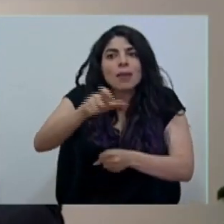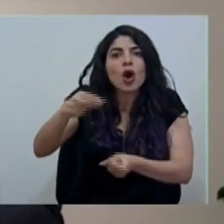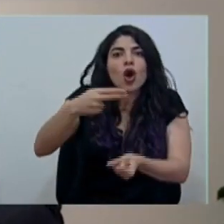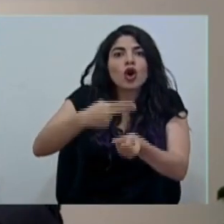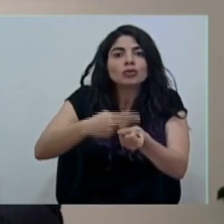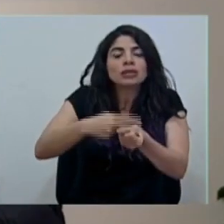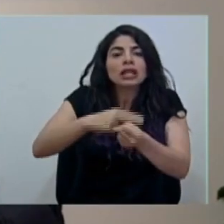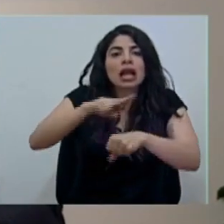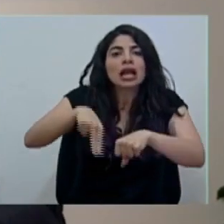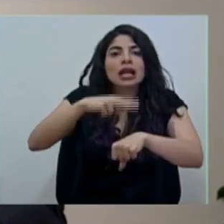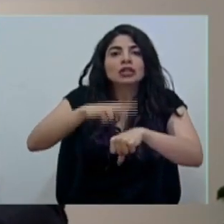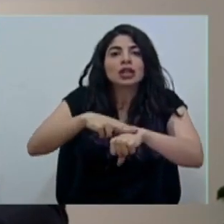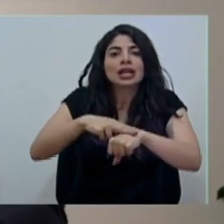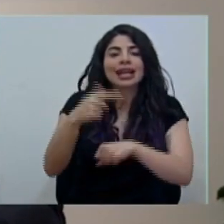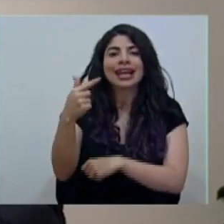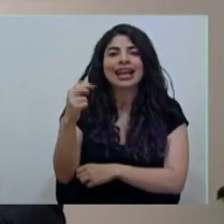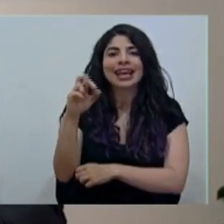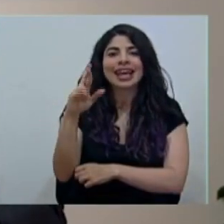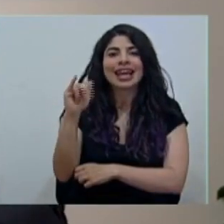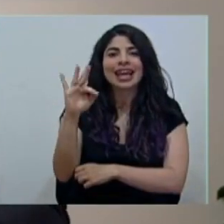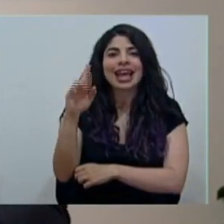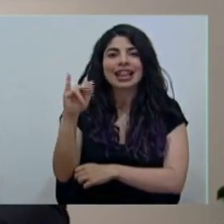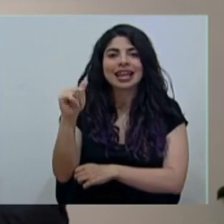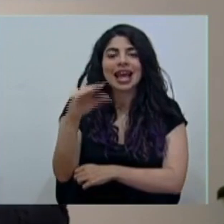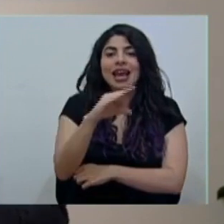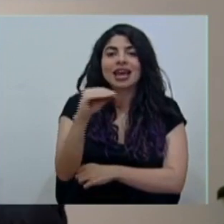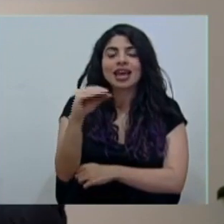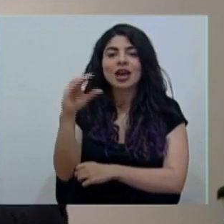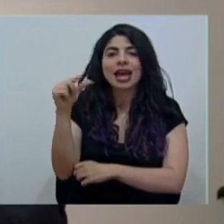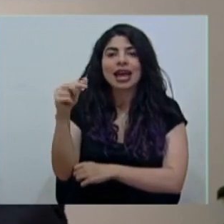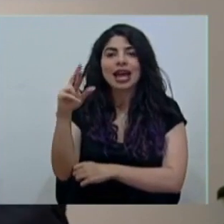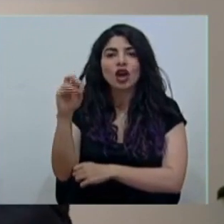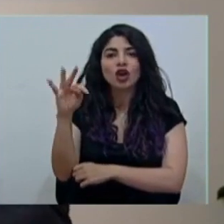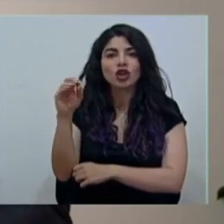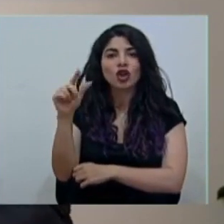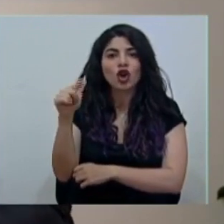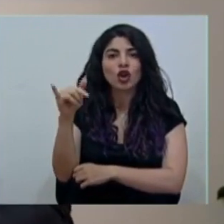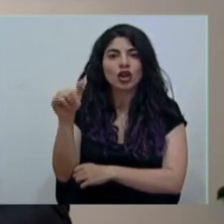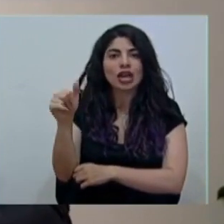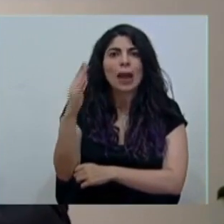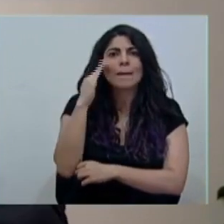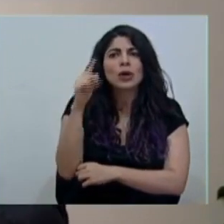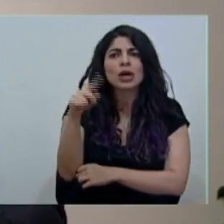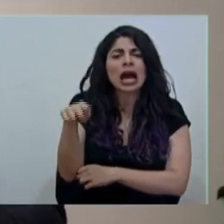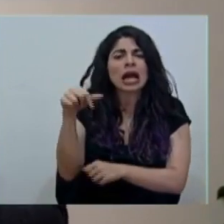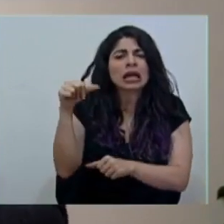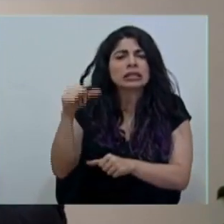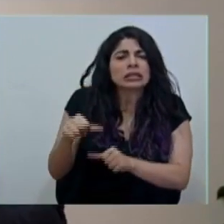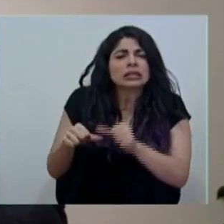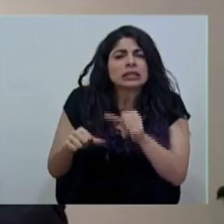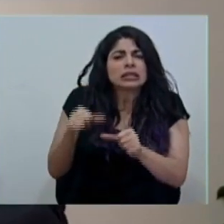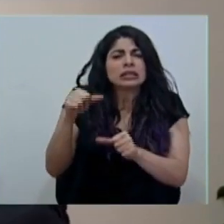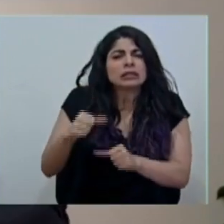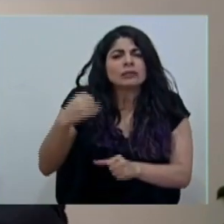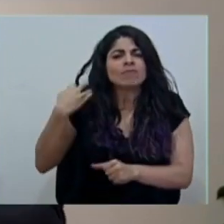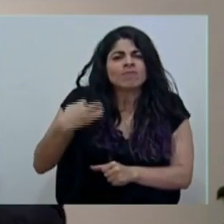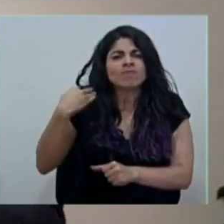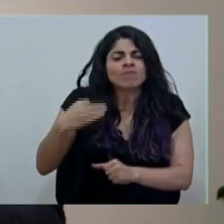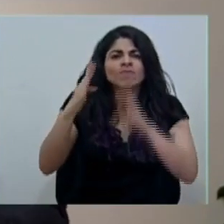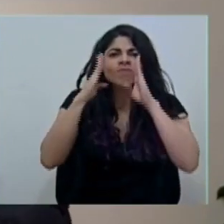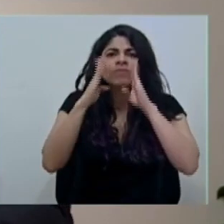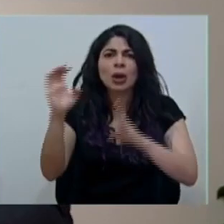Hospital Nacional de Geriatría y Gerontología por el gran esfuerzo diario de atender esta emergencia